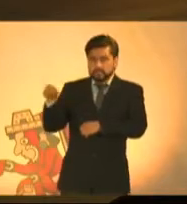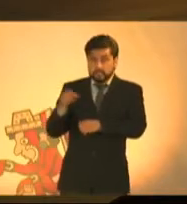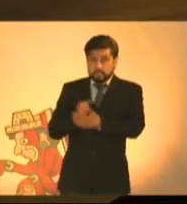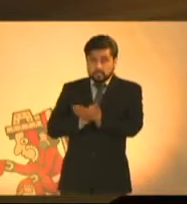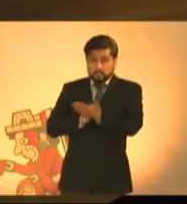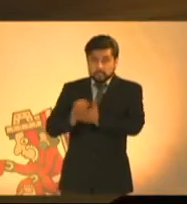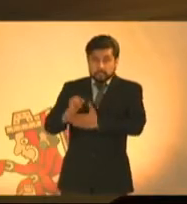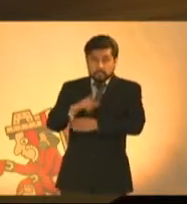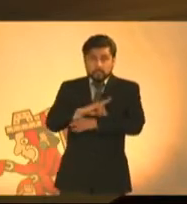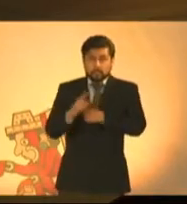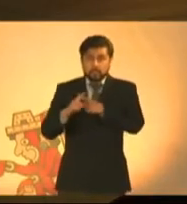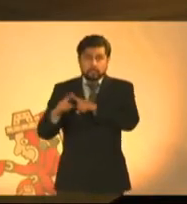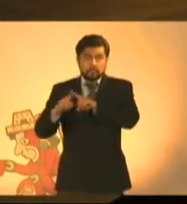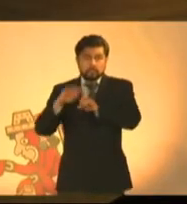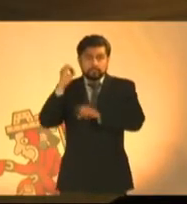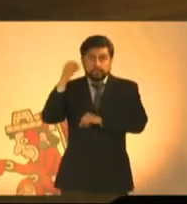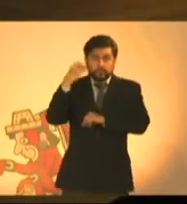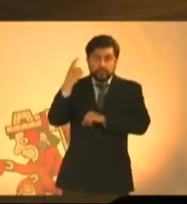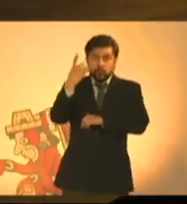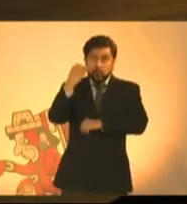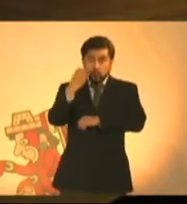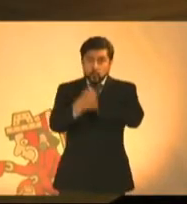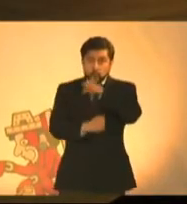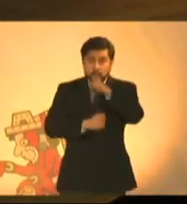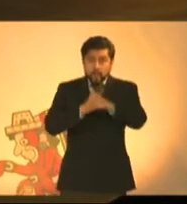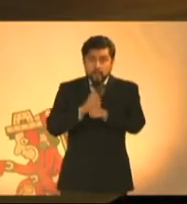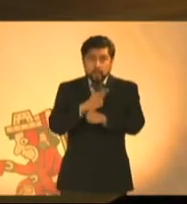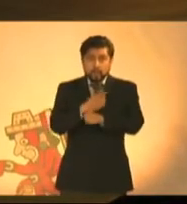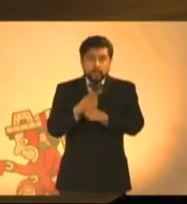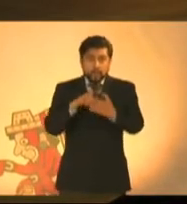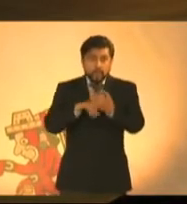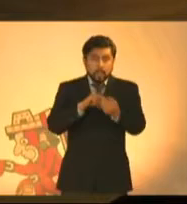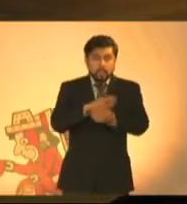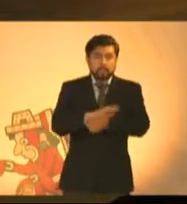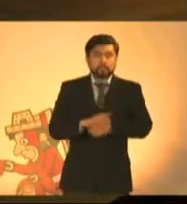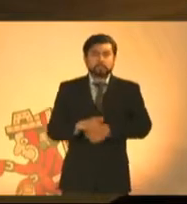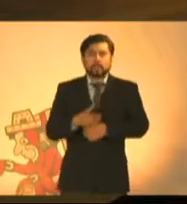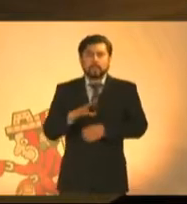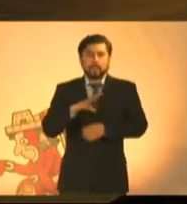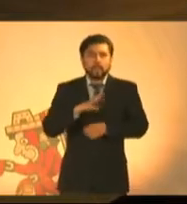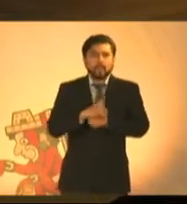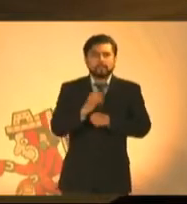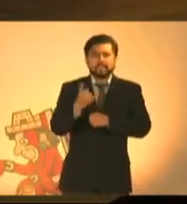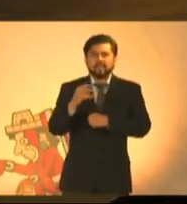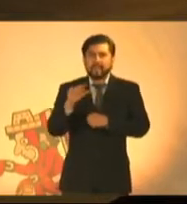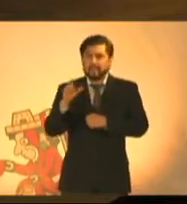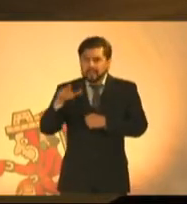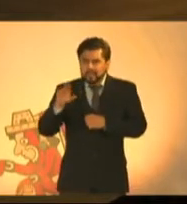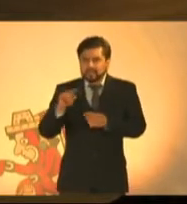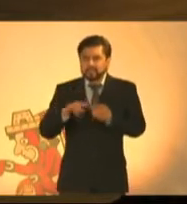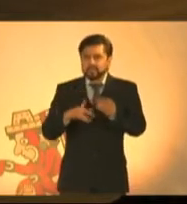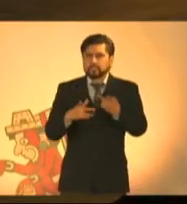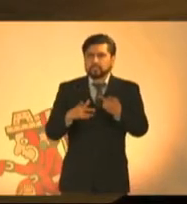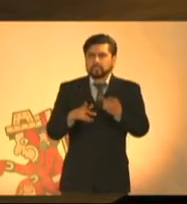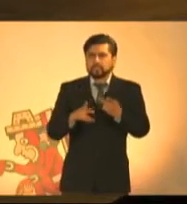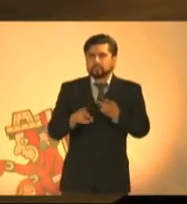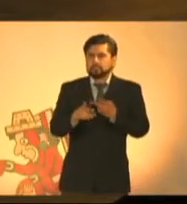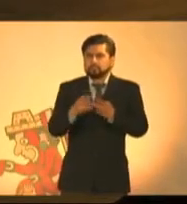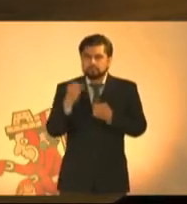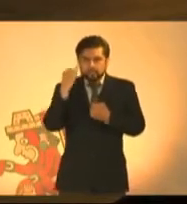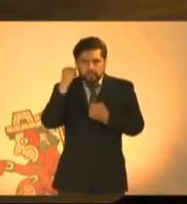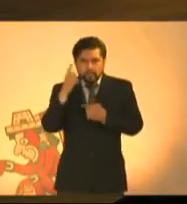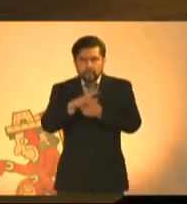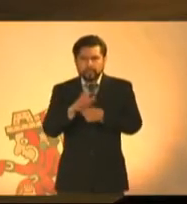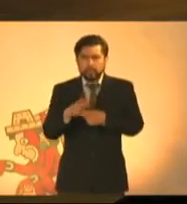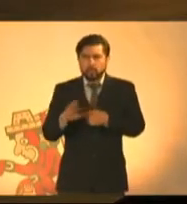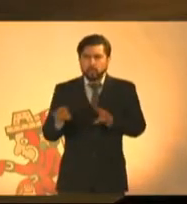nacionales mexicanas de este año incluyen champotón los yaquis y el nacimiento de